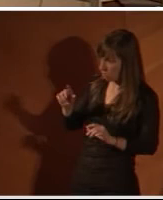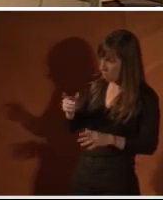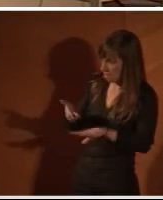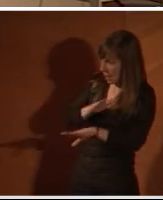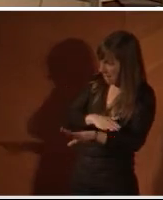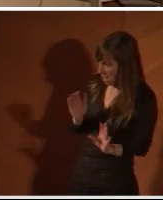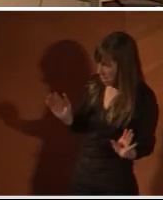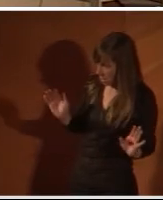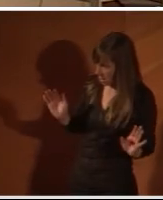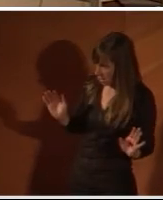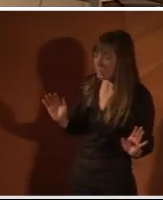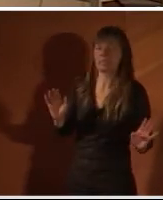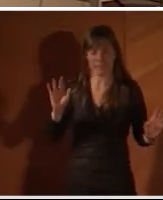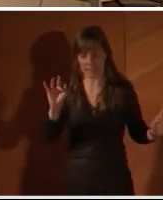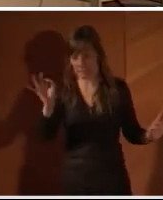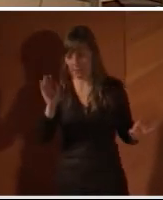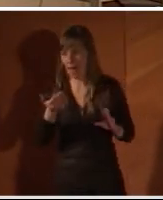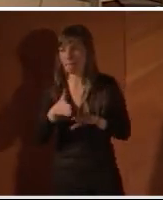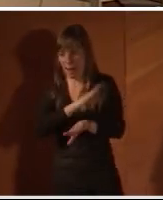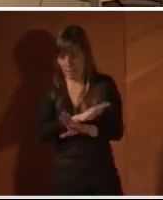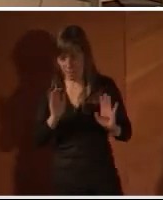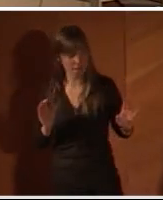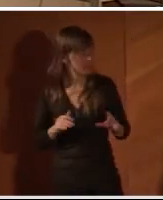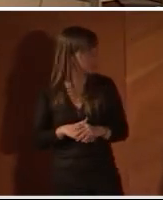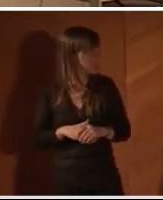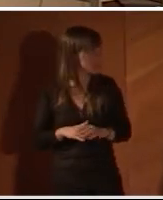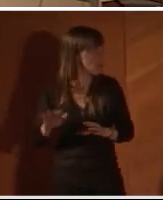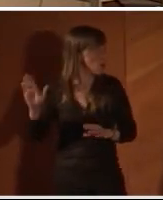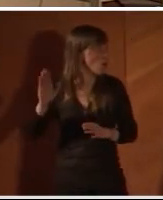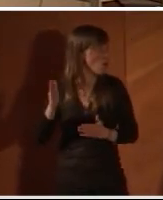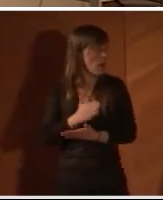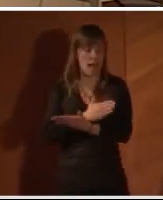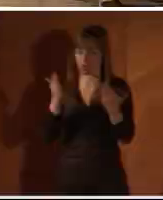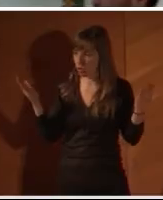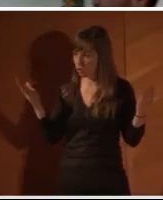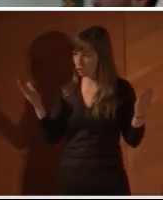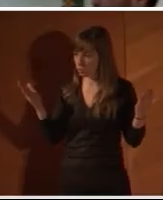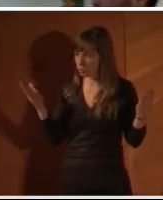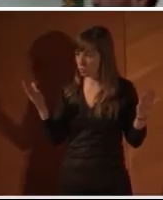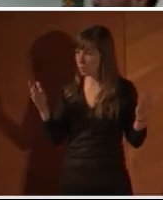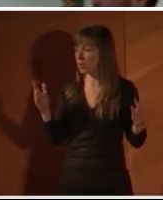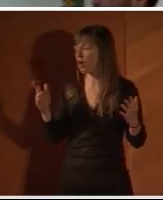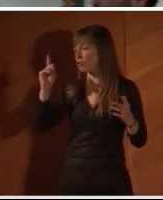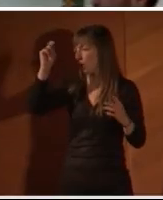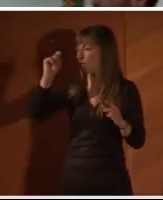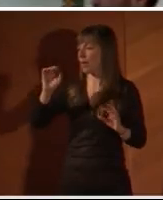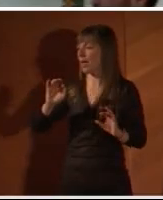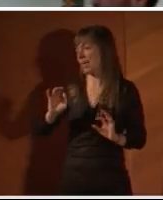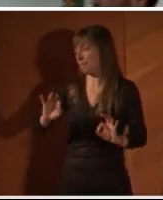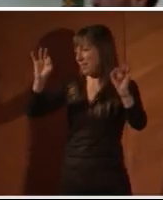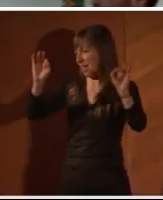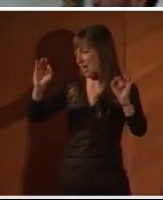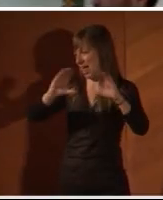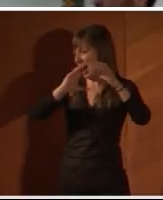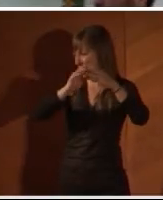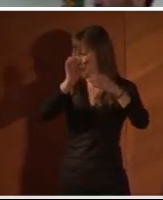El Ayuntamiento Hola. De Palma, sí. Hola, hola a todas y a todos. Un saludo especial a Pablo Soto y al equipo de Madrid